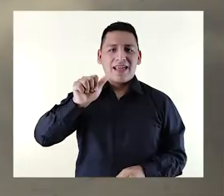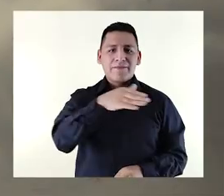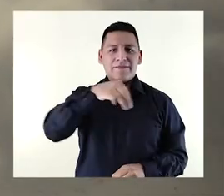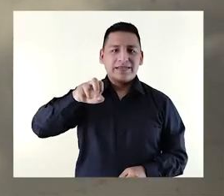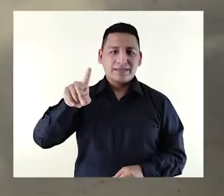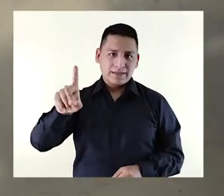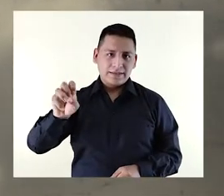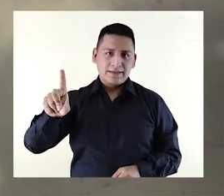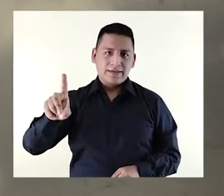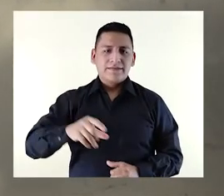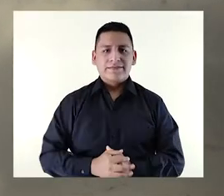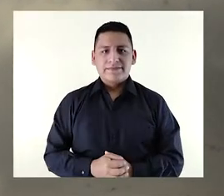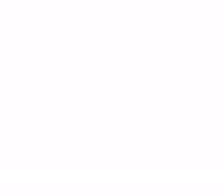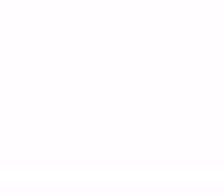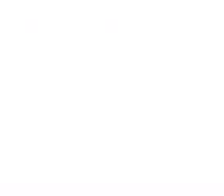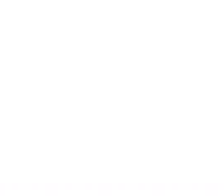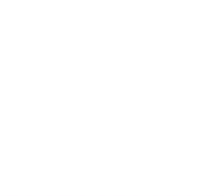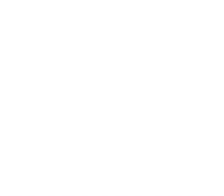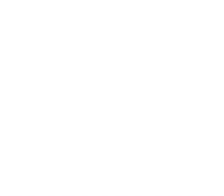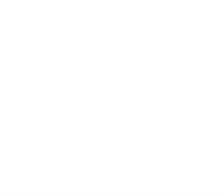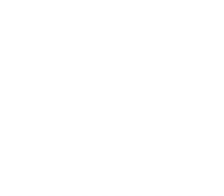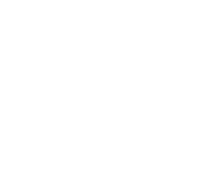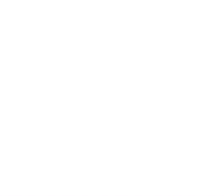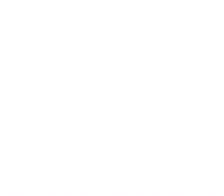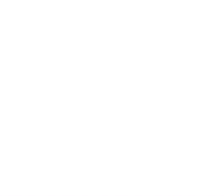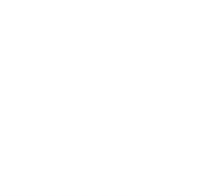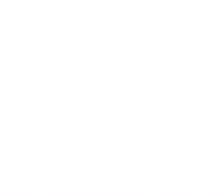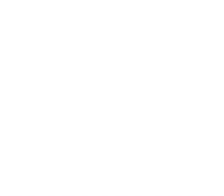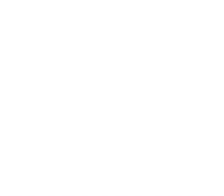Iglesia de la Merced, nuestra Lima del Bicentenario.